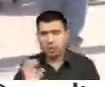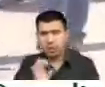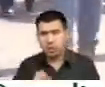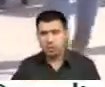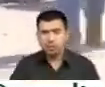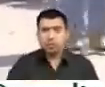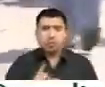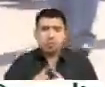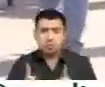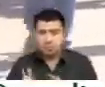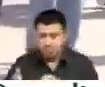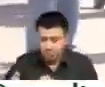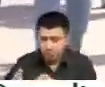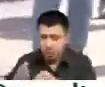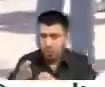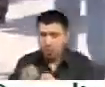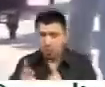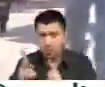humanitarios.